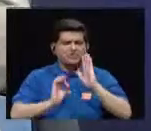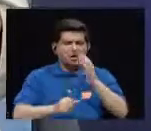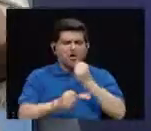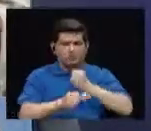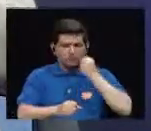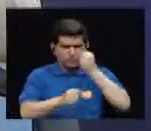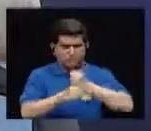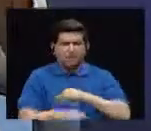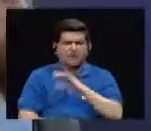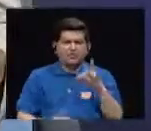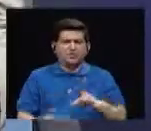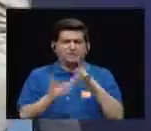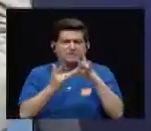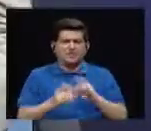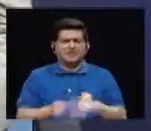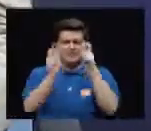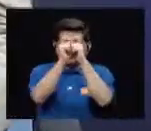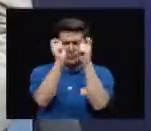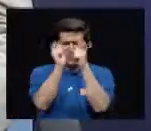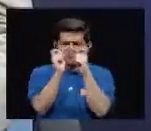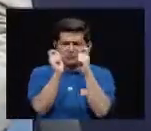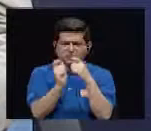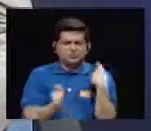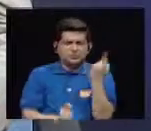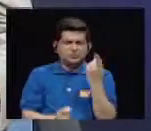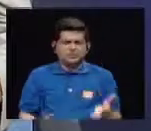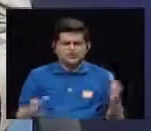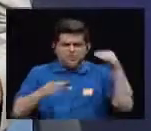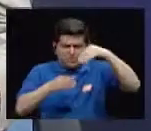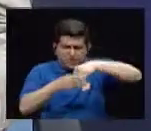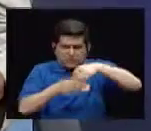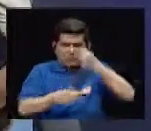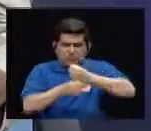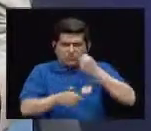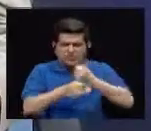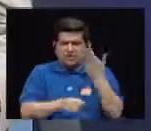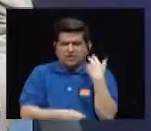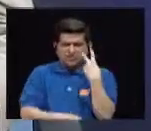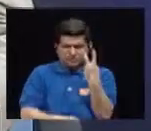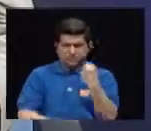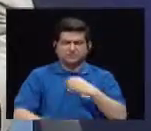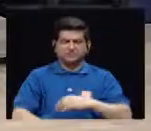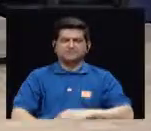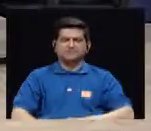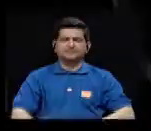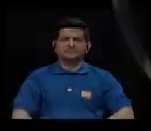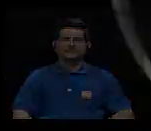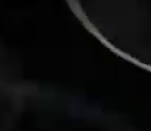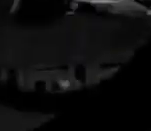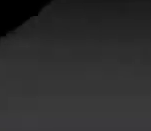su creación y sobre todos los detalles que siempre conlleva una creación audiovisual.